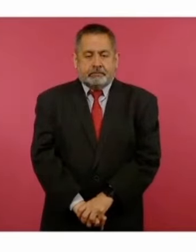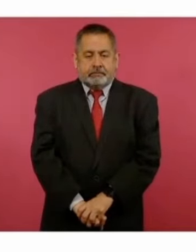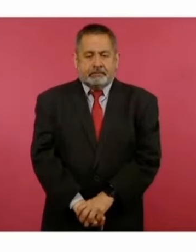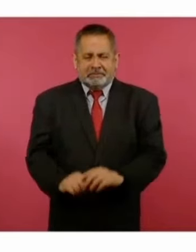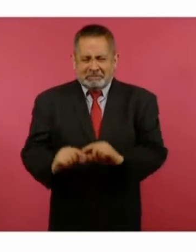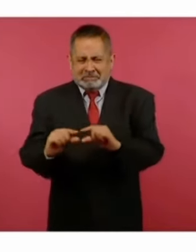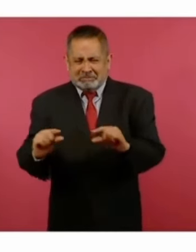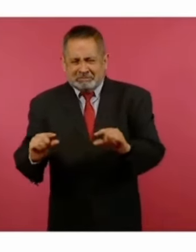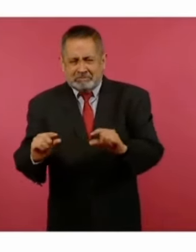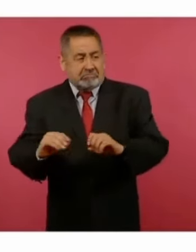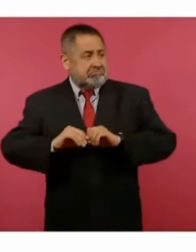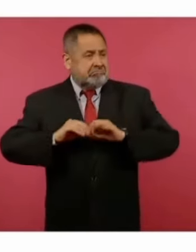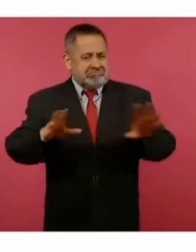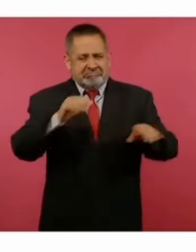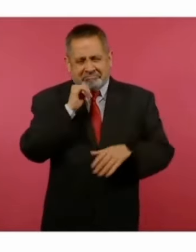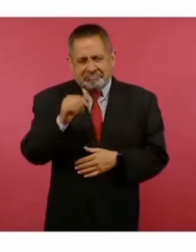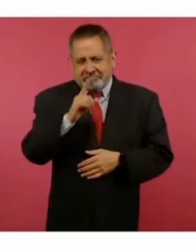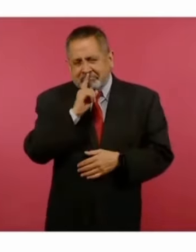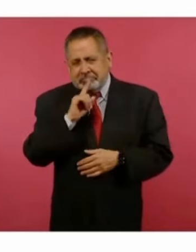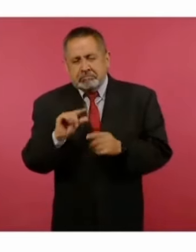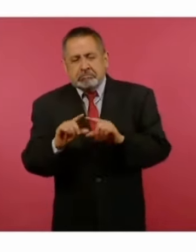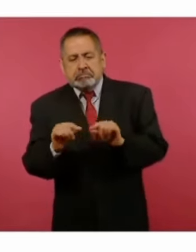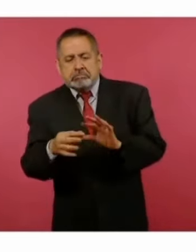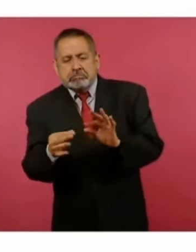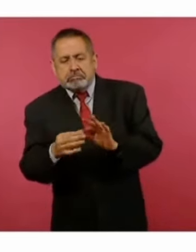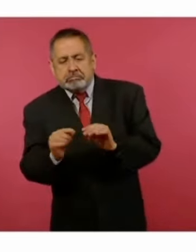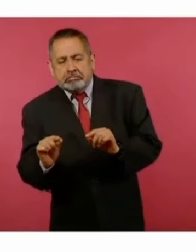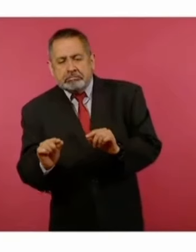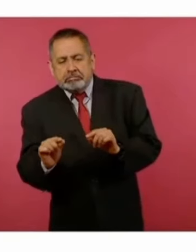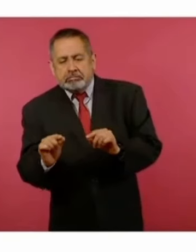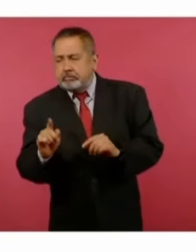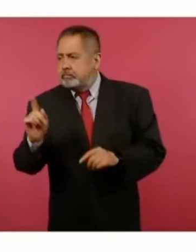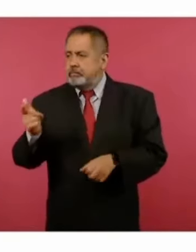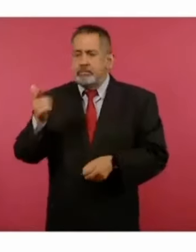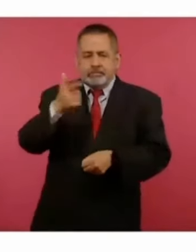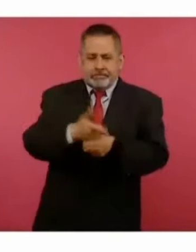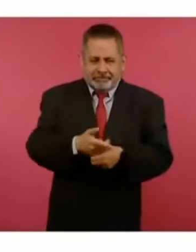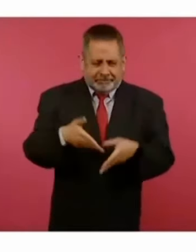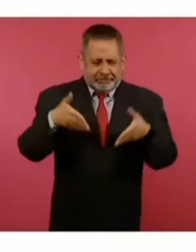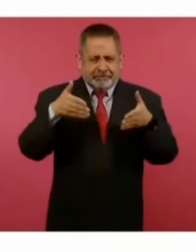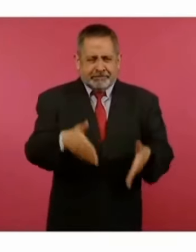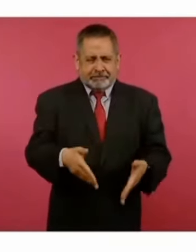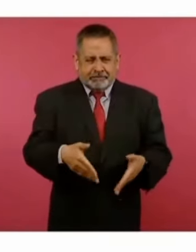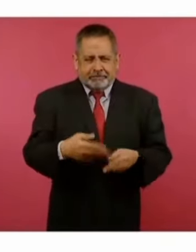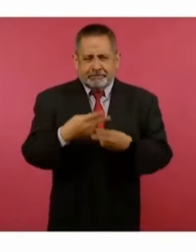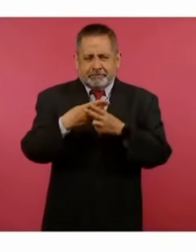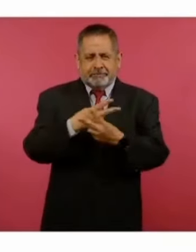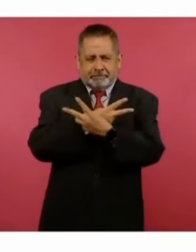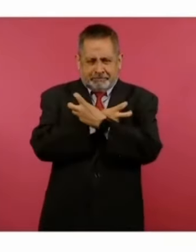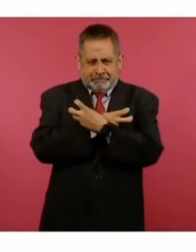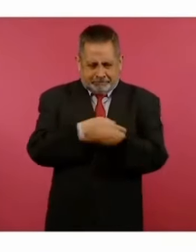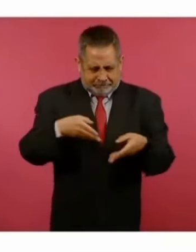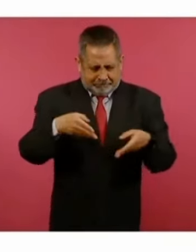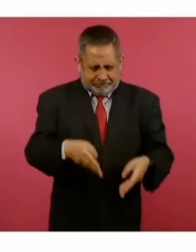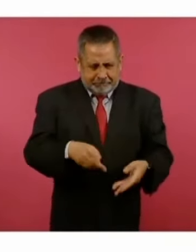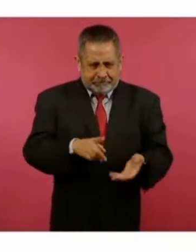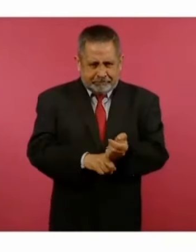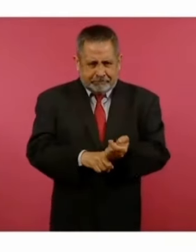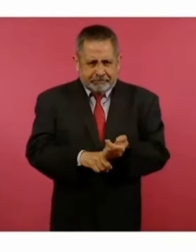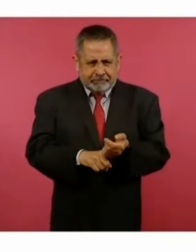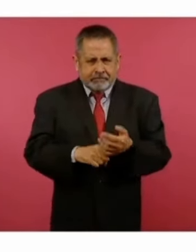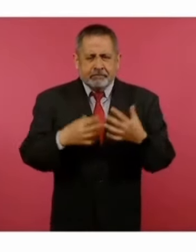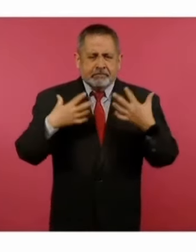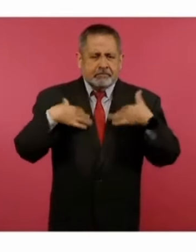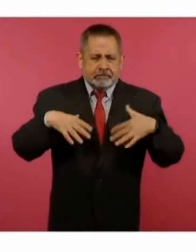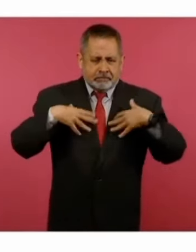bueno, pero sí está en la primera. Reclaman hallazgo de fosas con restos humanos y ropa